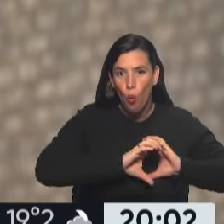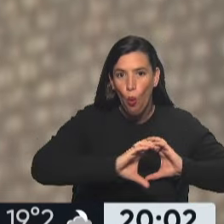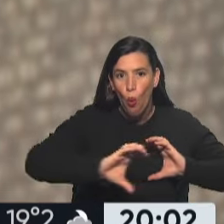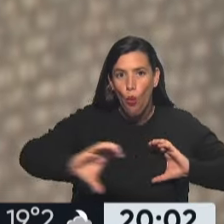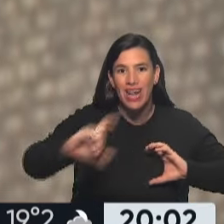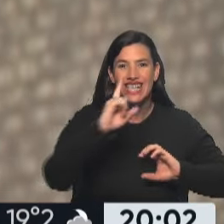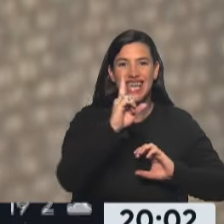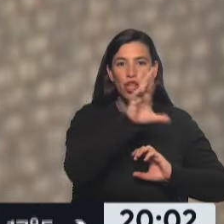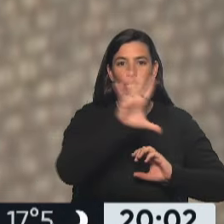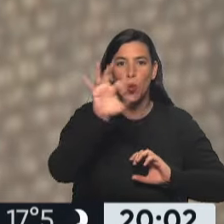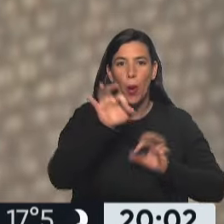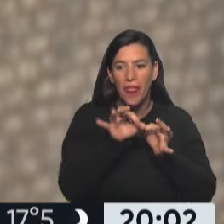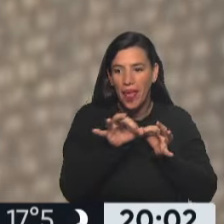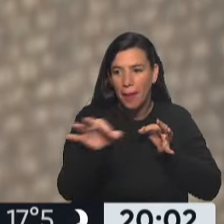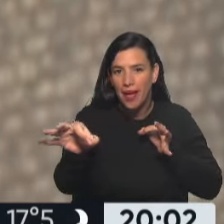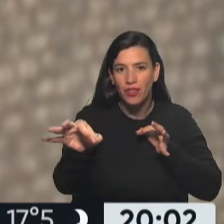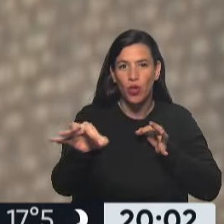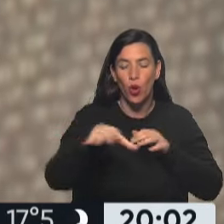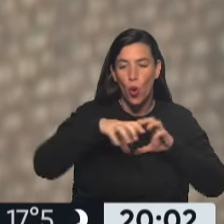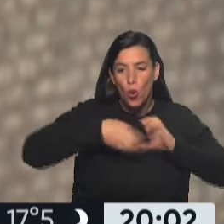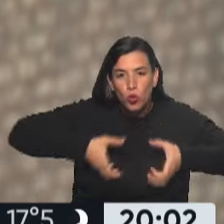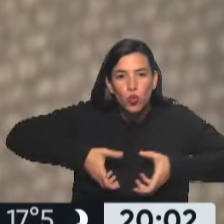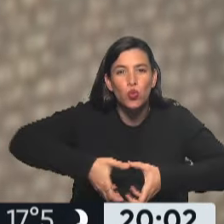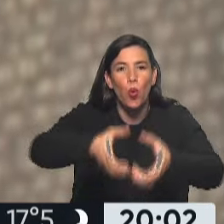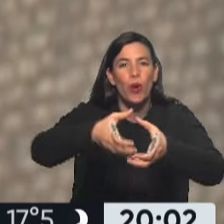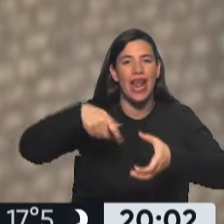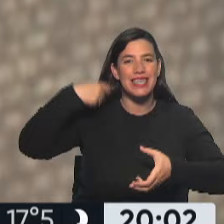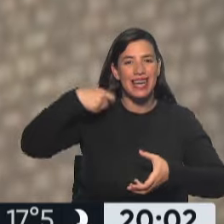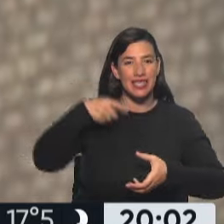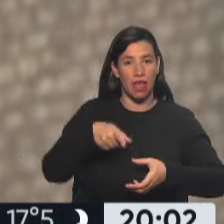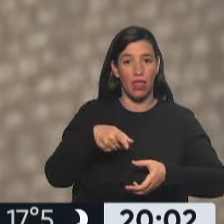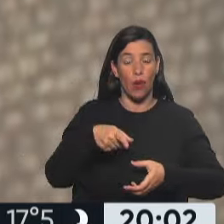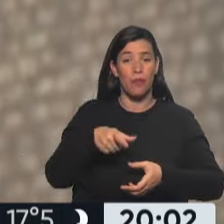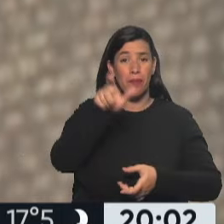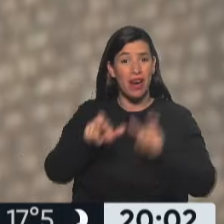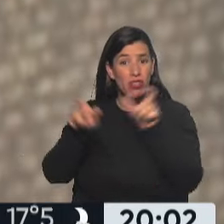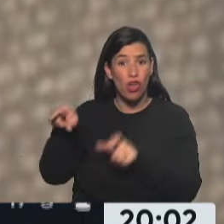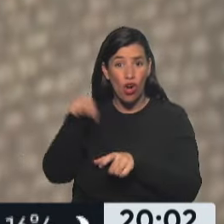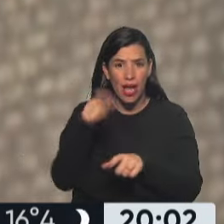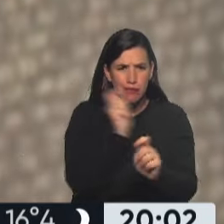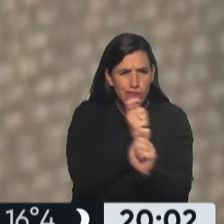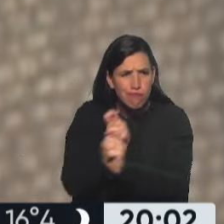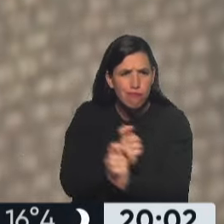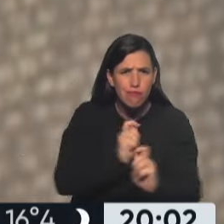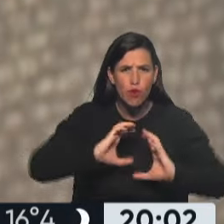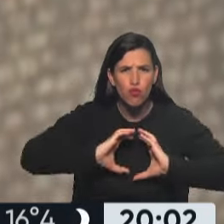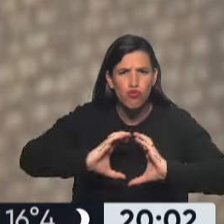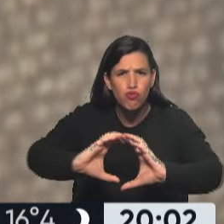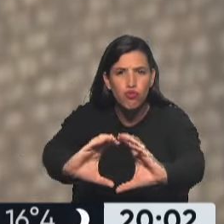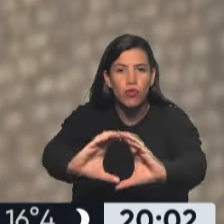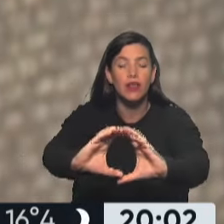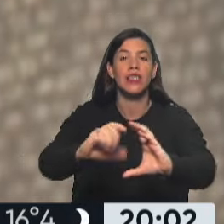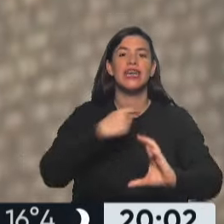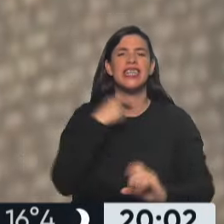San Isidro. Quienes hicieron ese túnel, recordemos, tenían como objetivo robar las arcas del Banco Macro. No